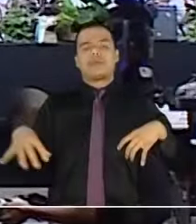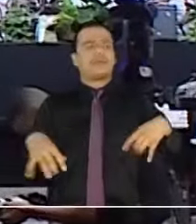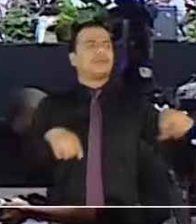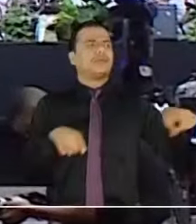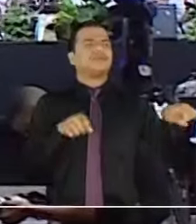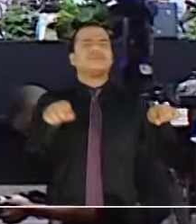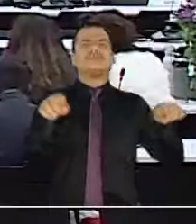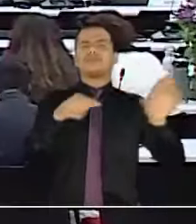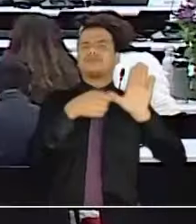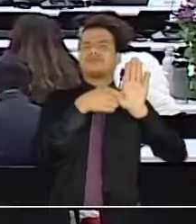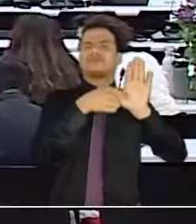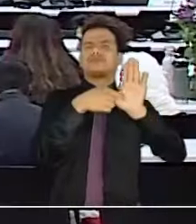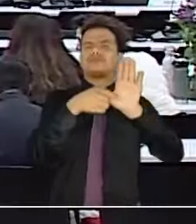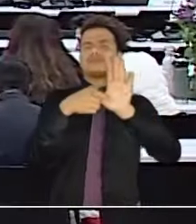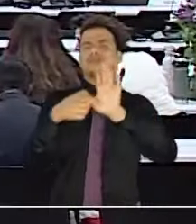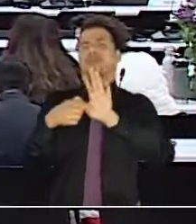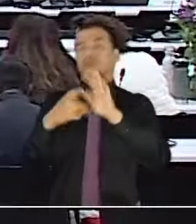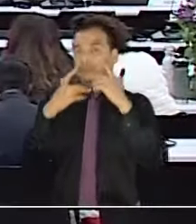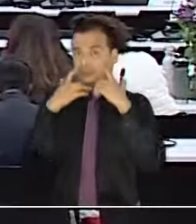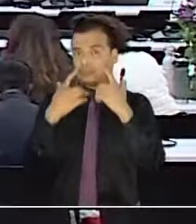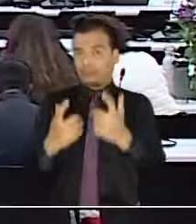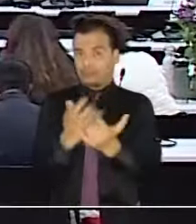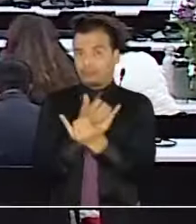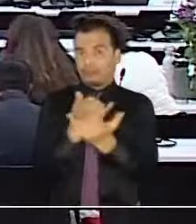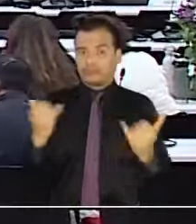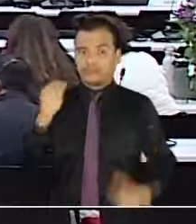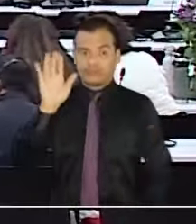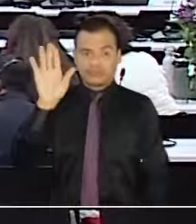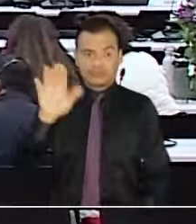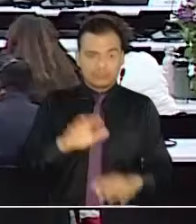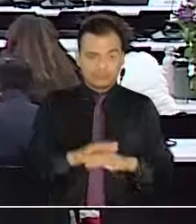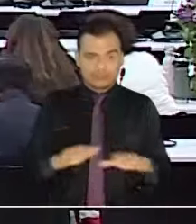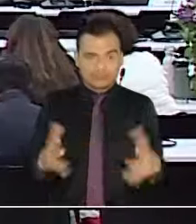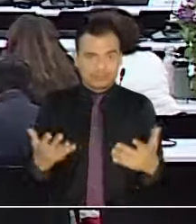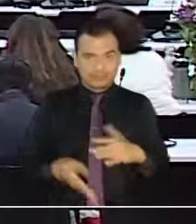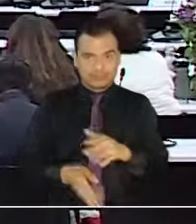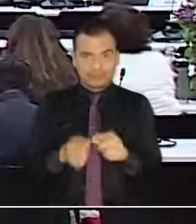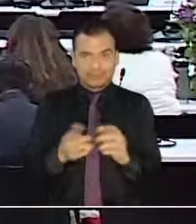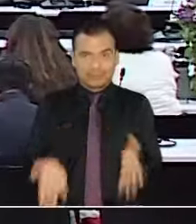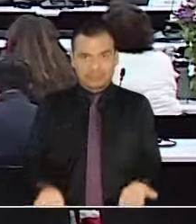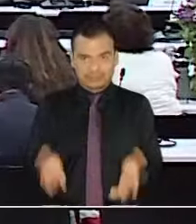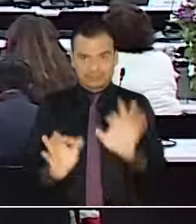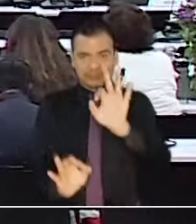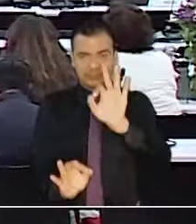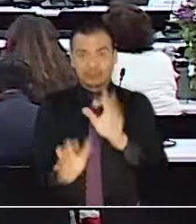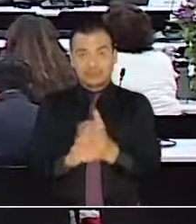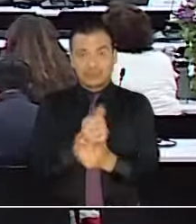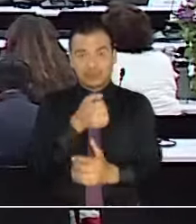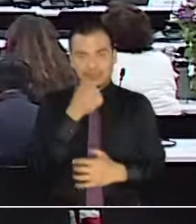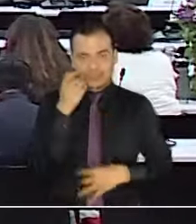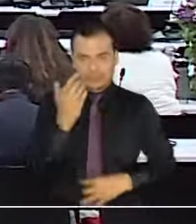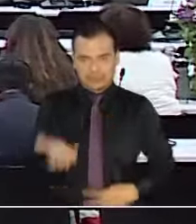en casi todas las salas. Regreso con ustedes, soy Otto Valencia para 90 Minutos, el mejor noticiero regional de Colombia.